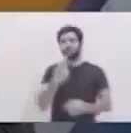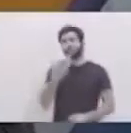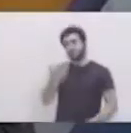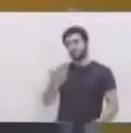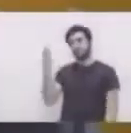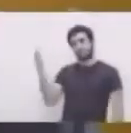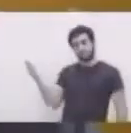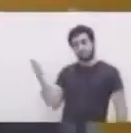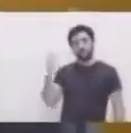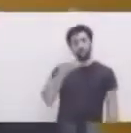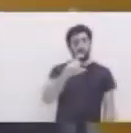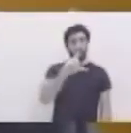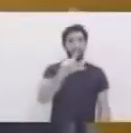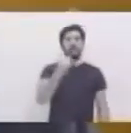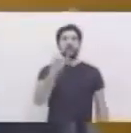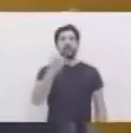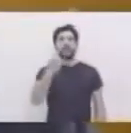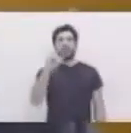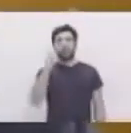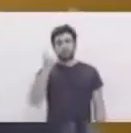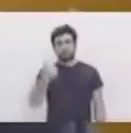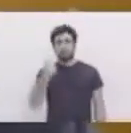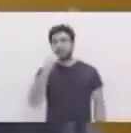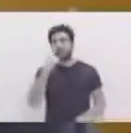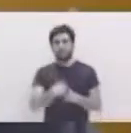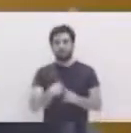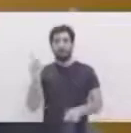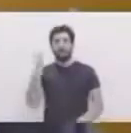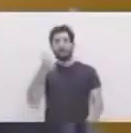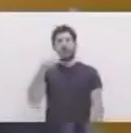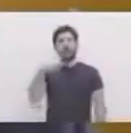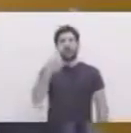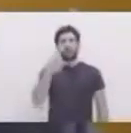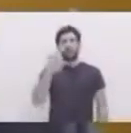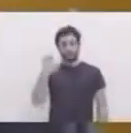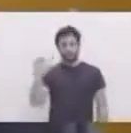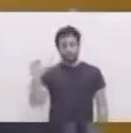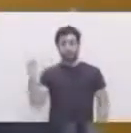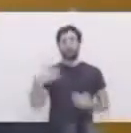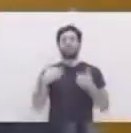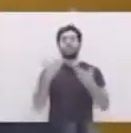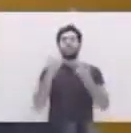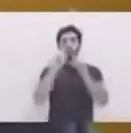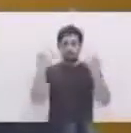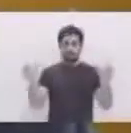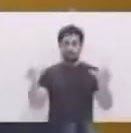con Clau y André, ya que UNICEF les tiene una sorpresa que les va a gustar.